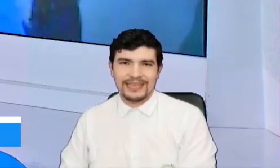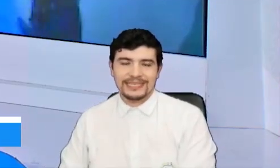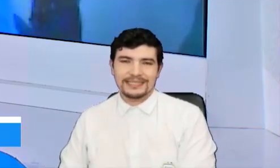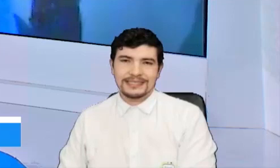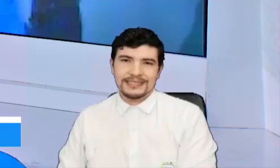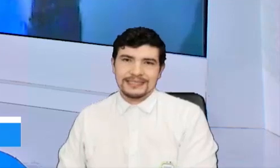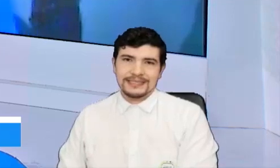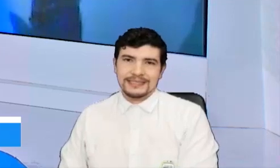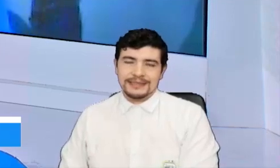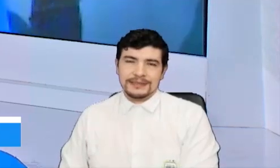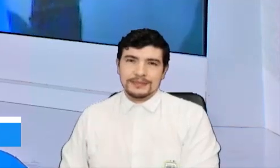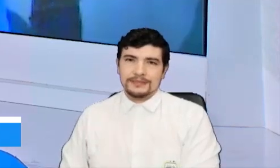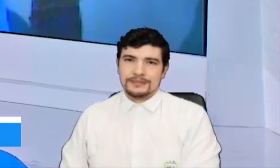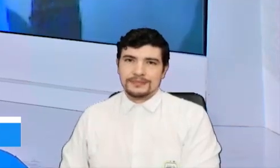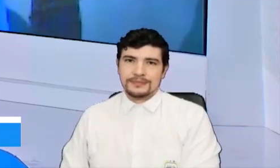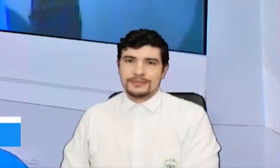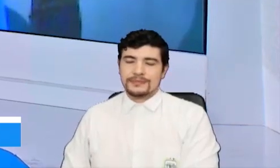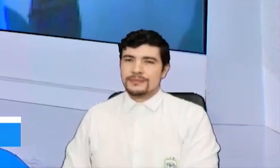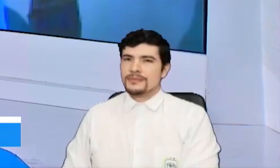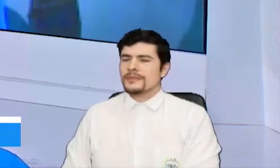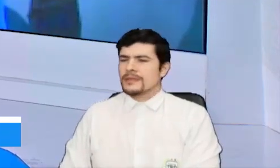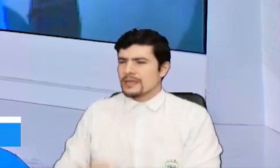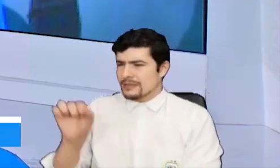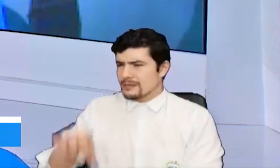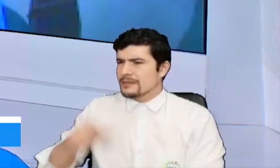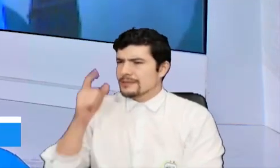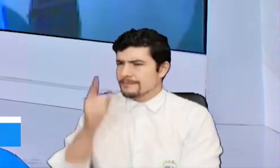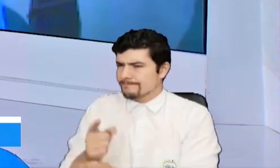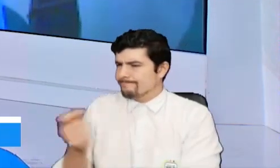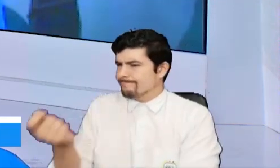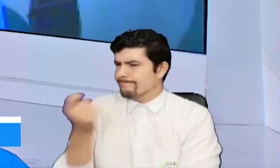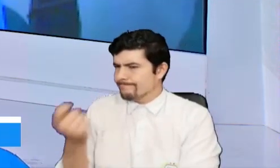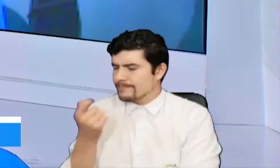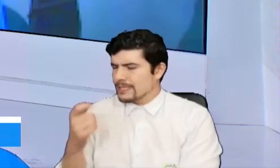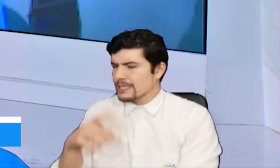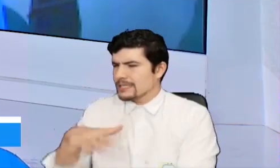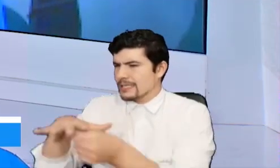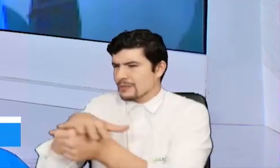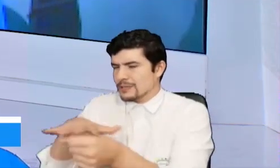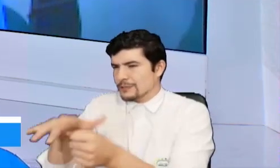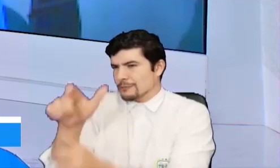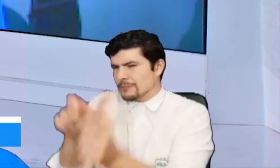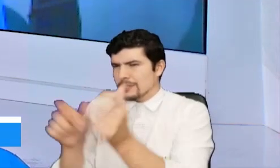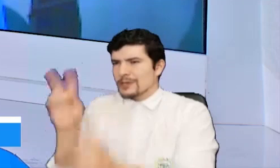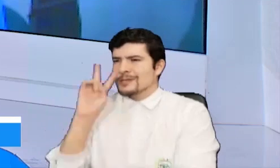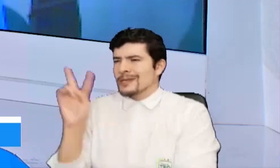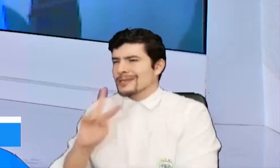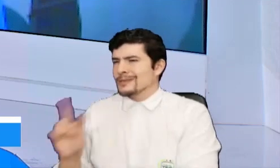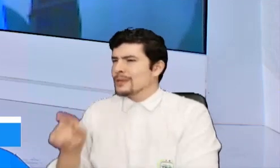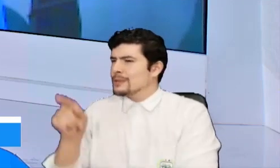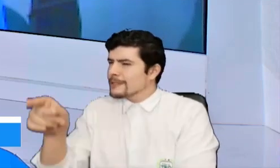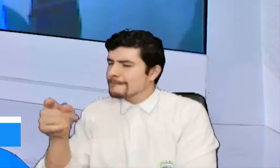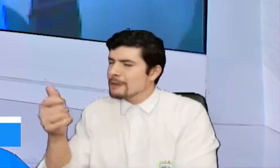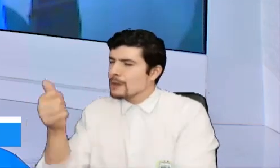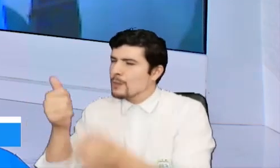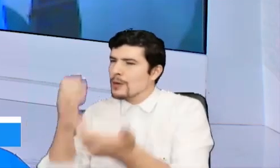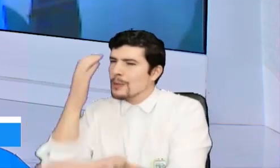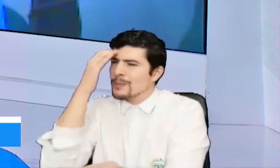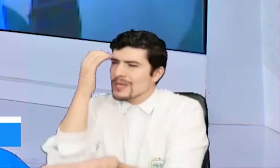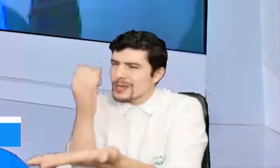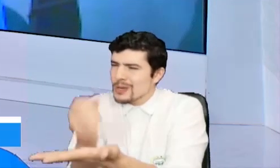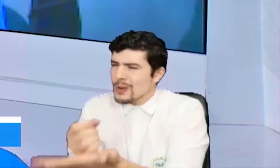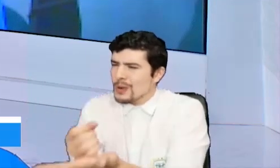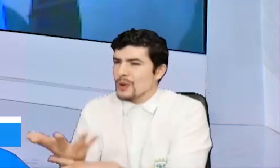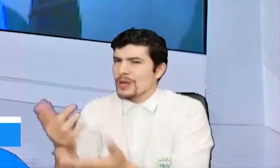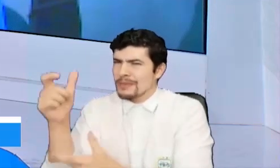aquellas personas? Porque es lamentable la situación que viven muchos hermanos venezolanos que se encuentran totalmente en las calles, en cambuches,